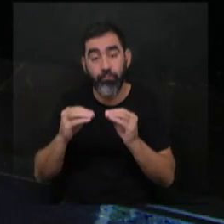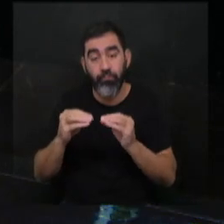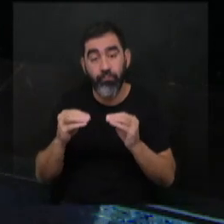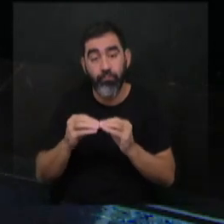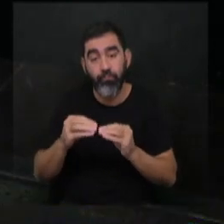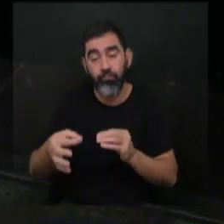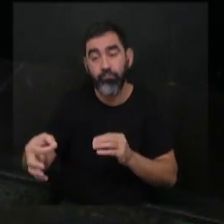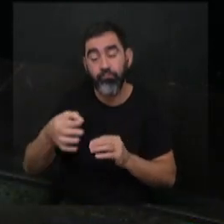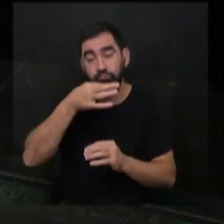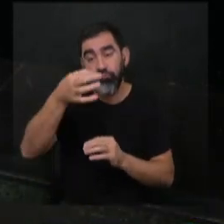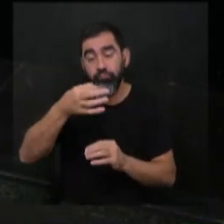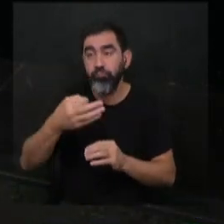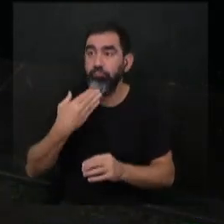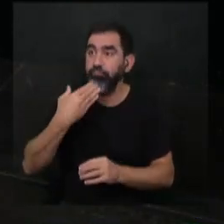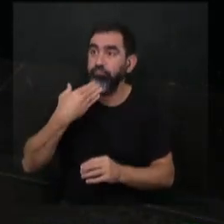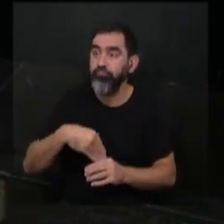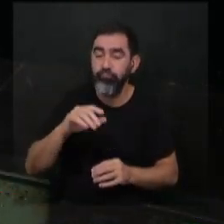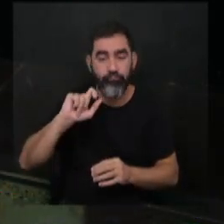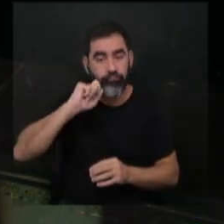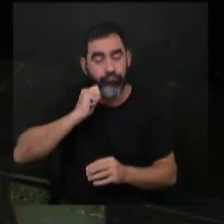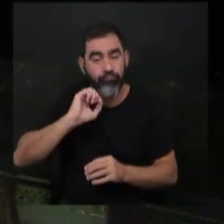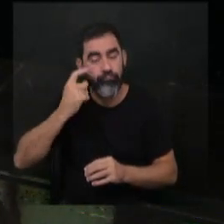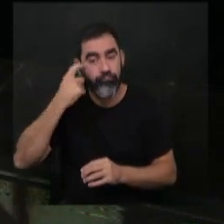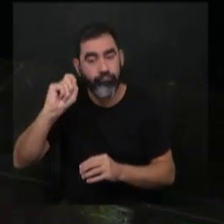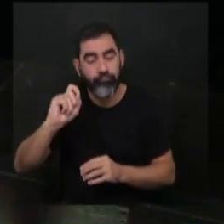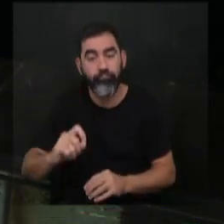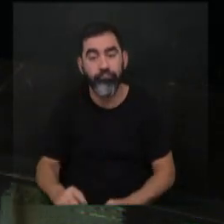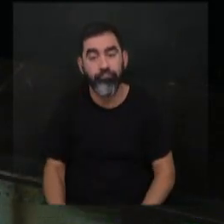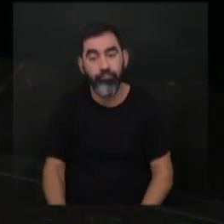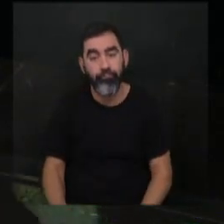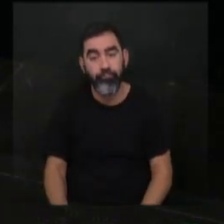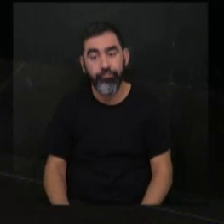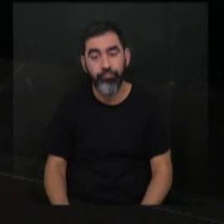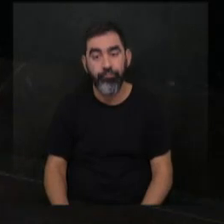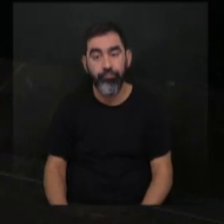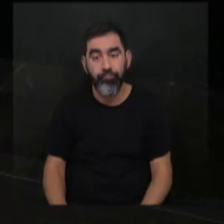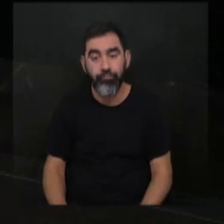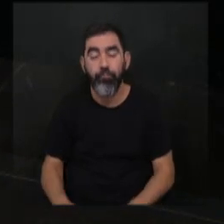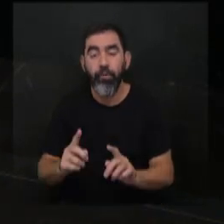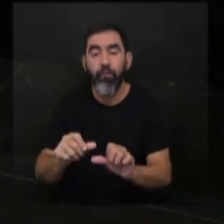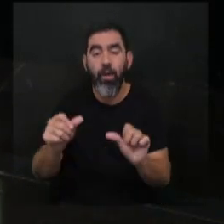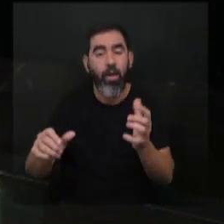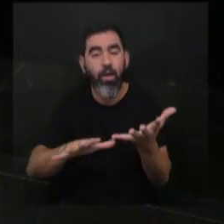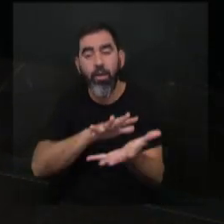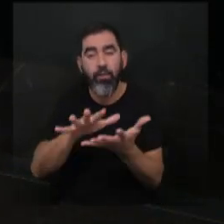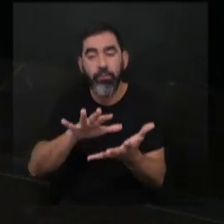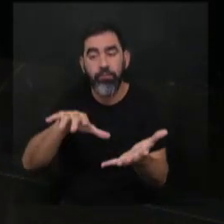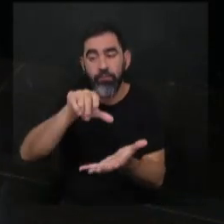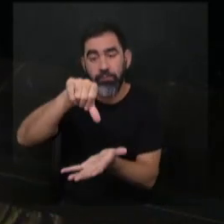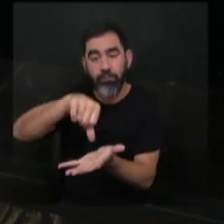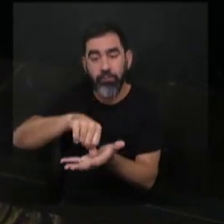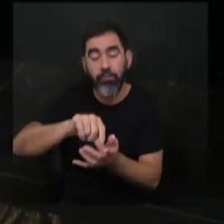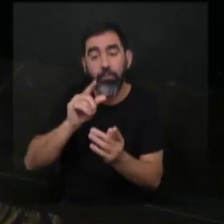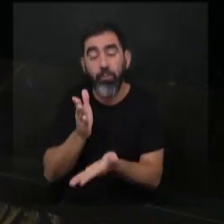en la charla quedaron totalmente enganchados con la idea, a la que se sumó Agustina después, de que había que hacer algo en ese lugar, además había que